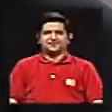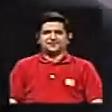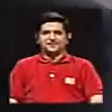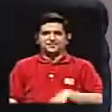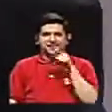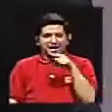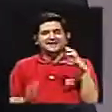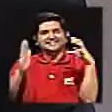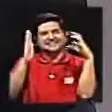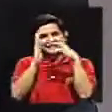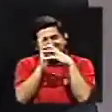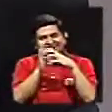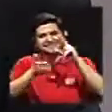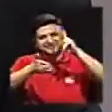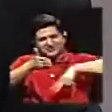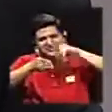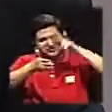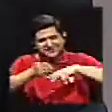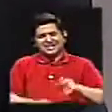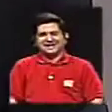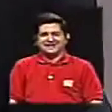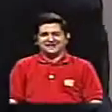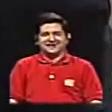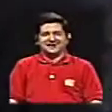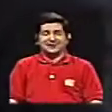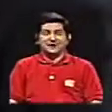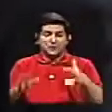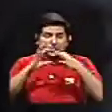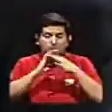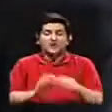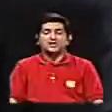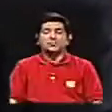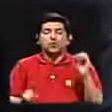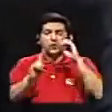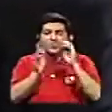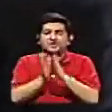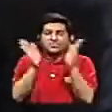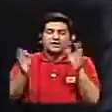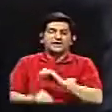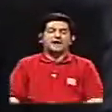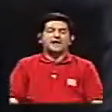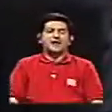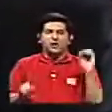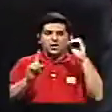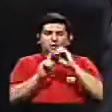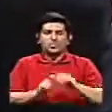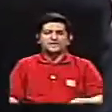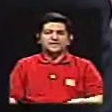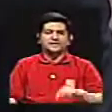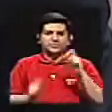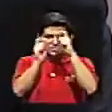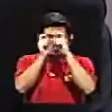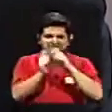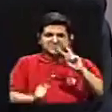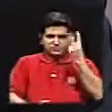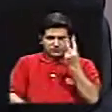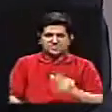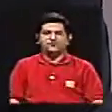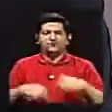ese texto se lee, el objetivo general, junto con el objetivo secundario que dice apoyar y fortalecer a los miembros activos del sector